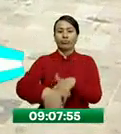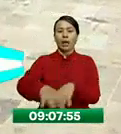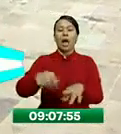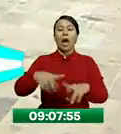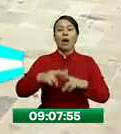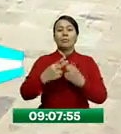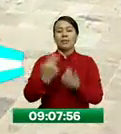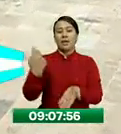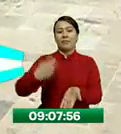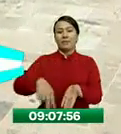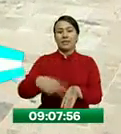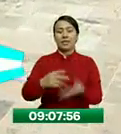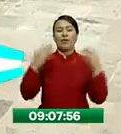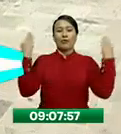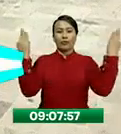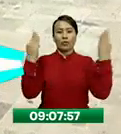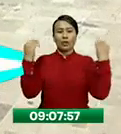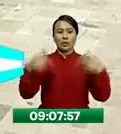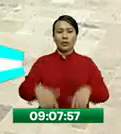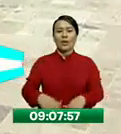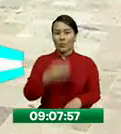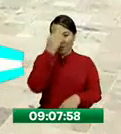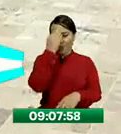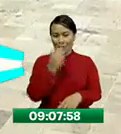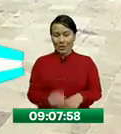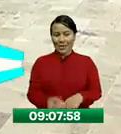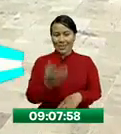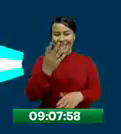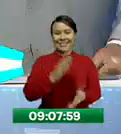inicio de estas las fiestas de Fundación de Guayaquil. Hugo, buenos días.